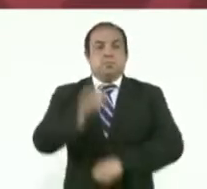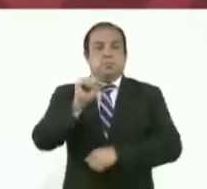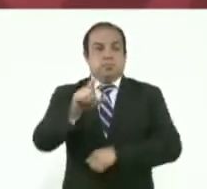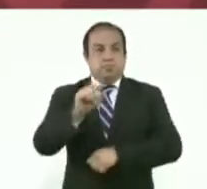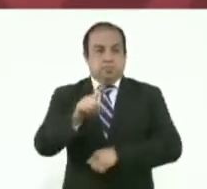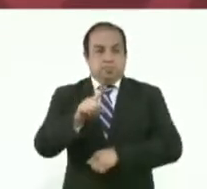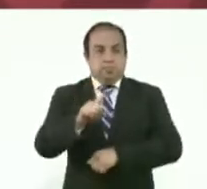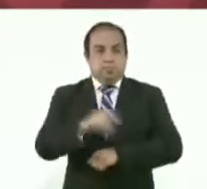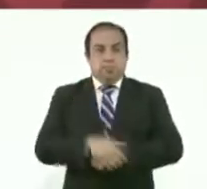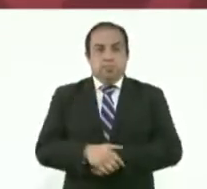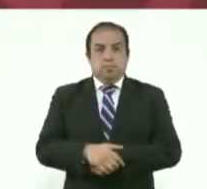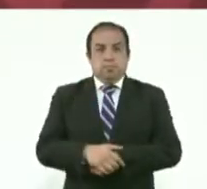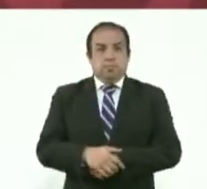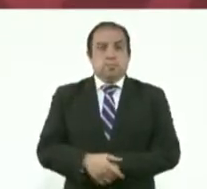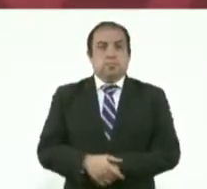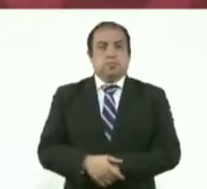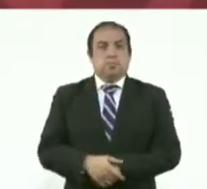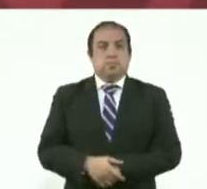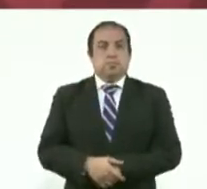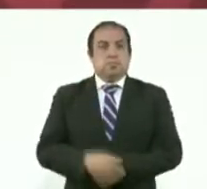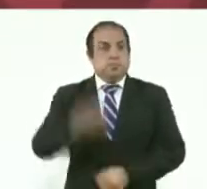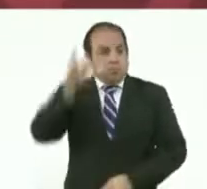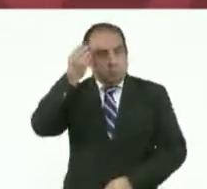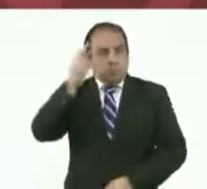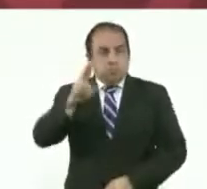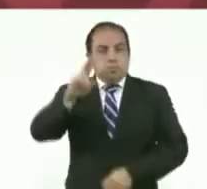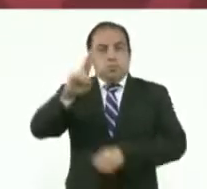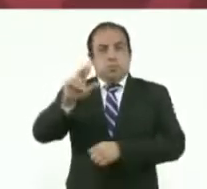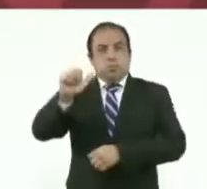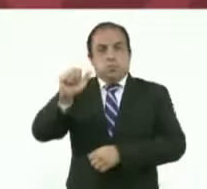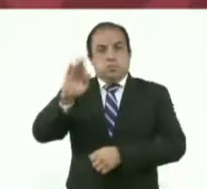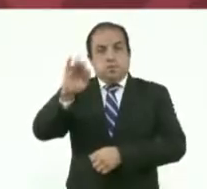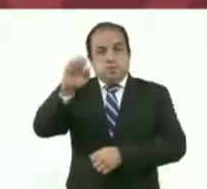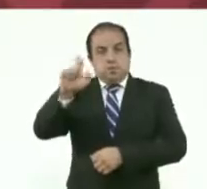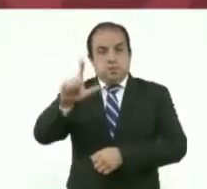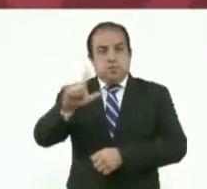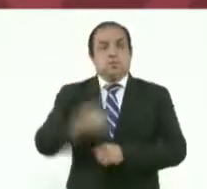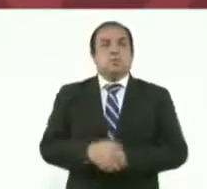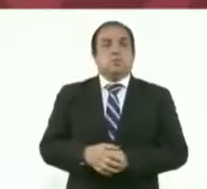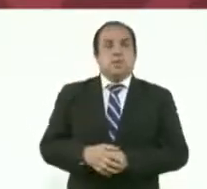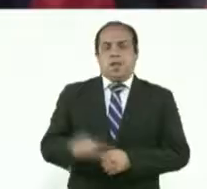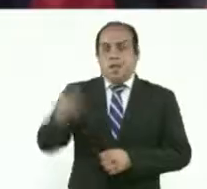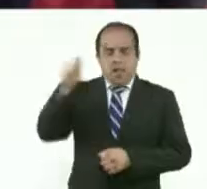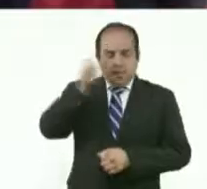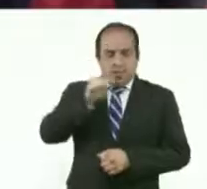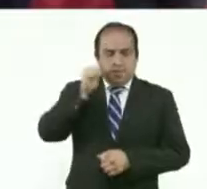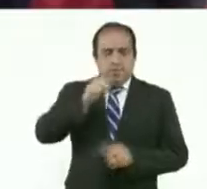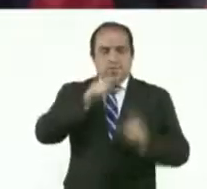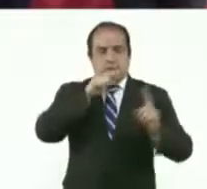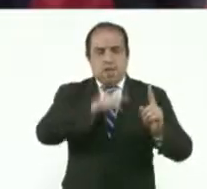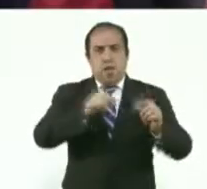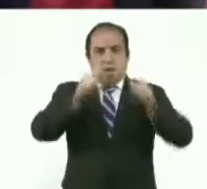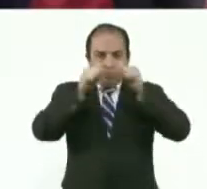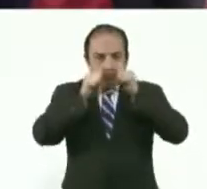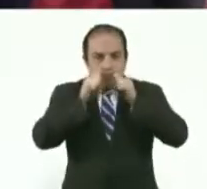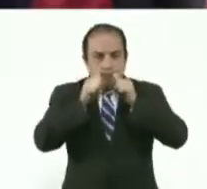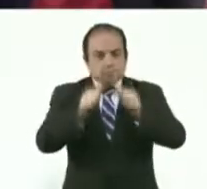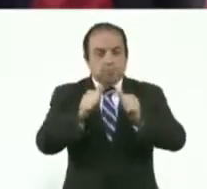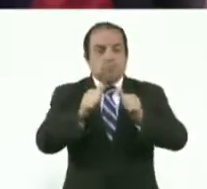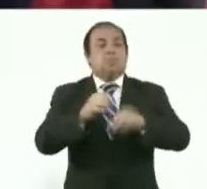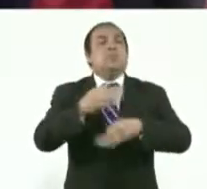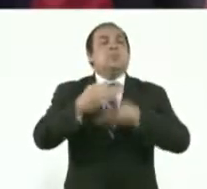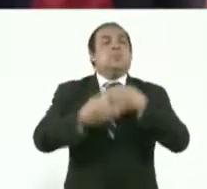al doctor Rafael, que como siempre está al pendiente de